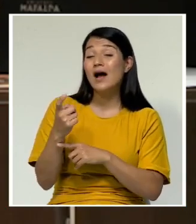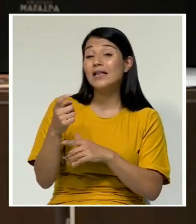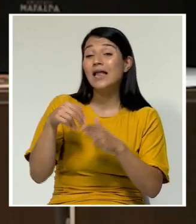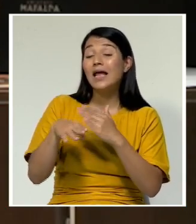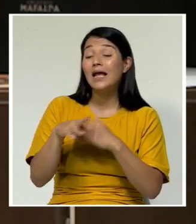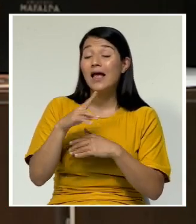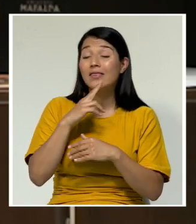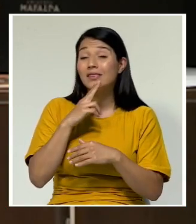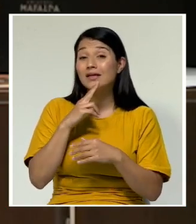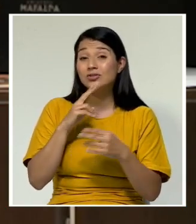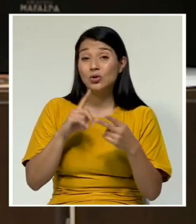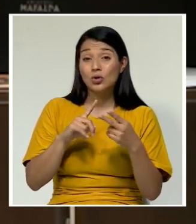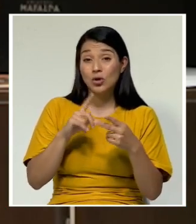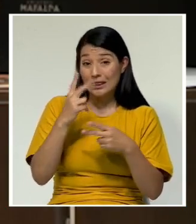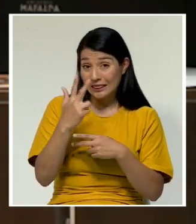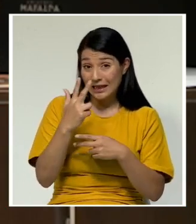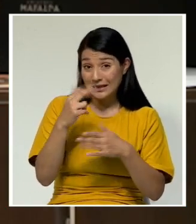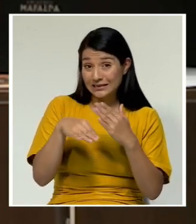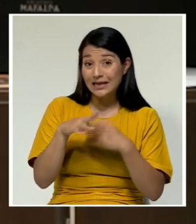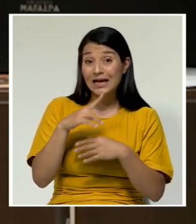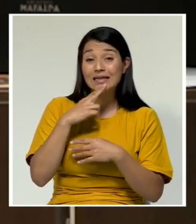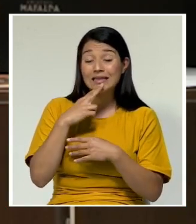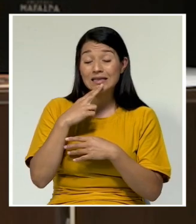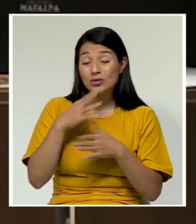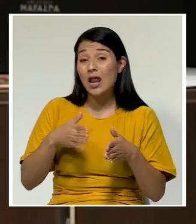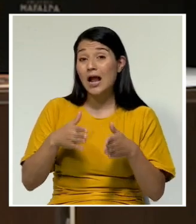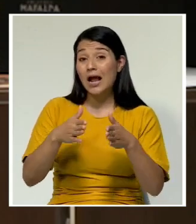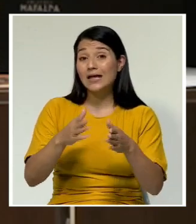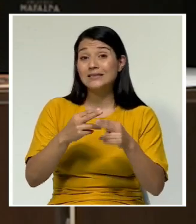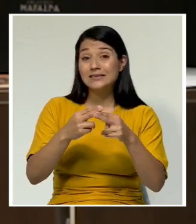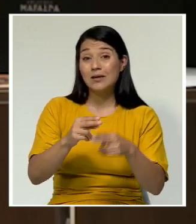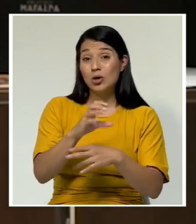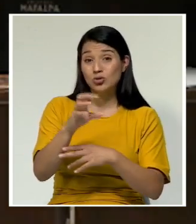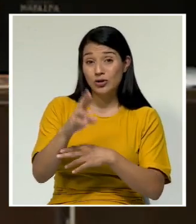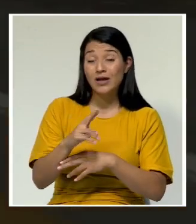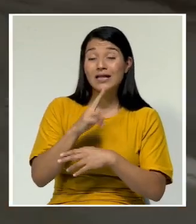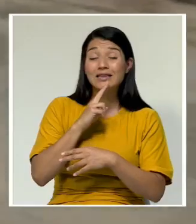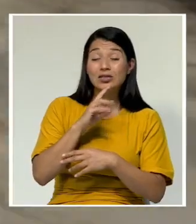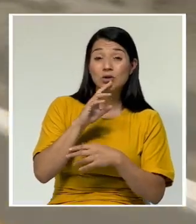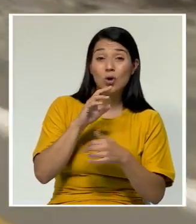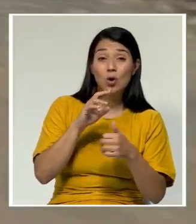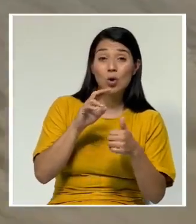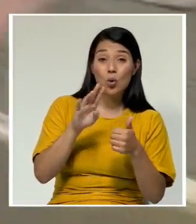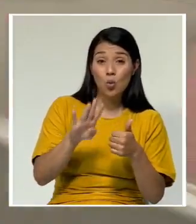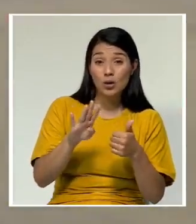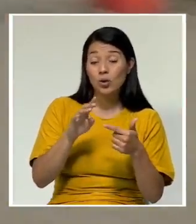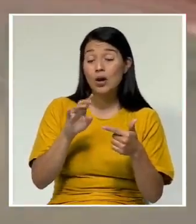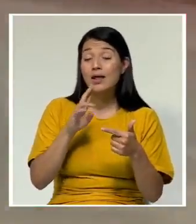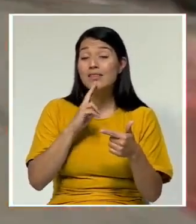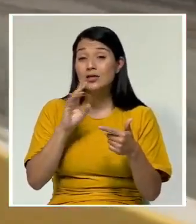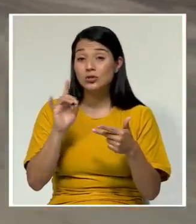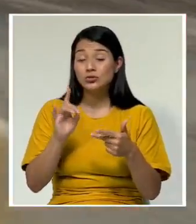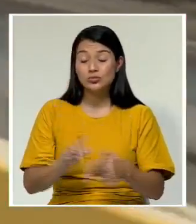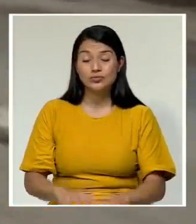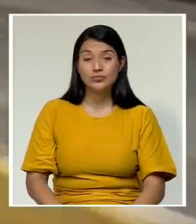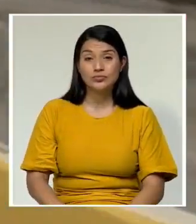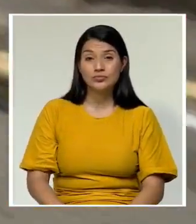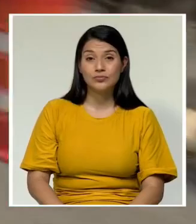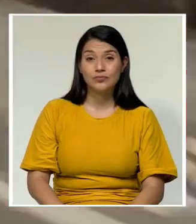opciones. Pero más allá de la construcción de obra pública, ¿cuáles son otros temas que quedaron pendientes de atender en el ámbito